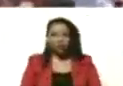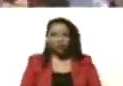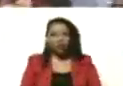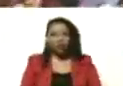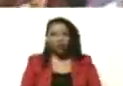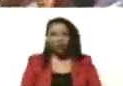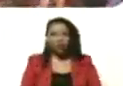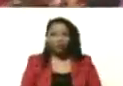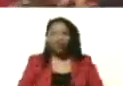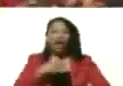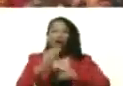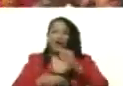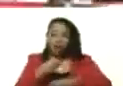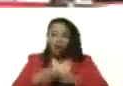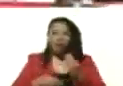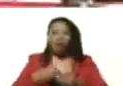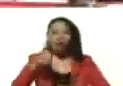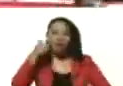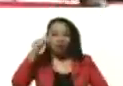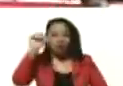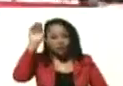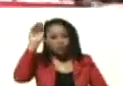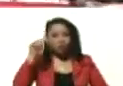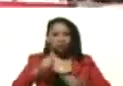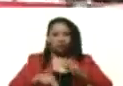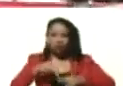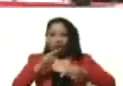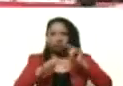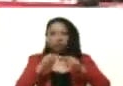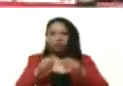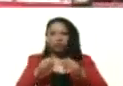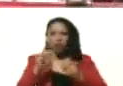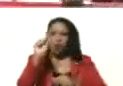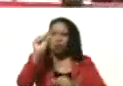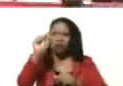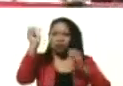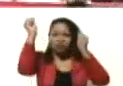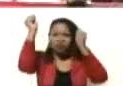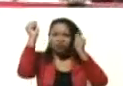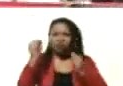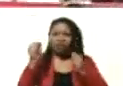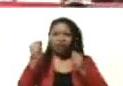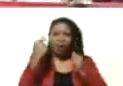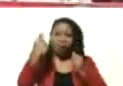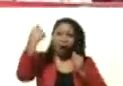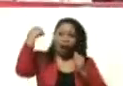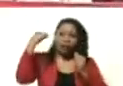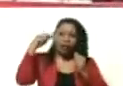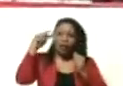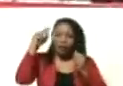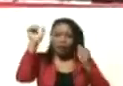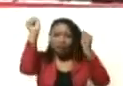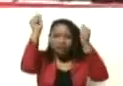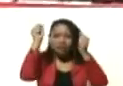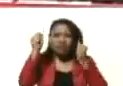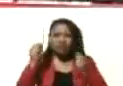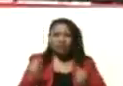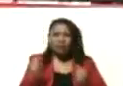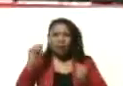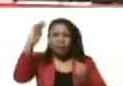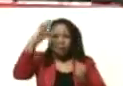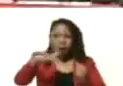Y lo haremos bien, lo haremos bien. Bajen un poquitico las pancartas ahí porque los de atrás no ven, bájenla por favor.